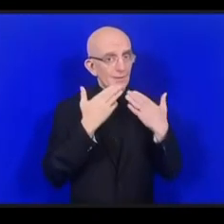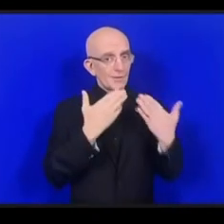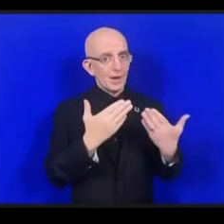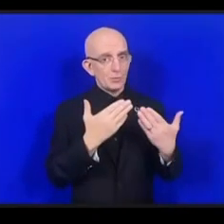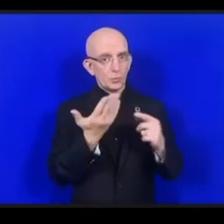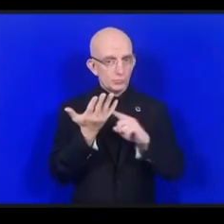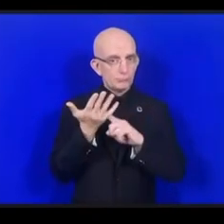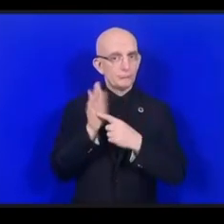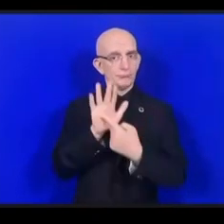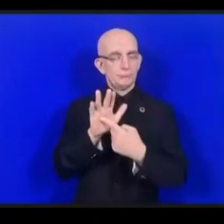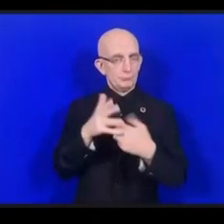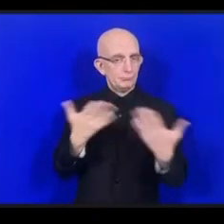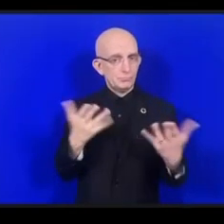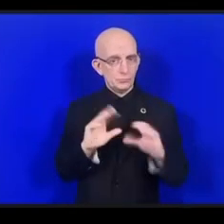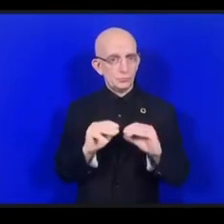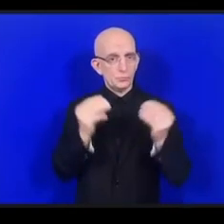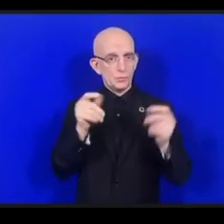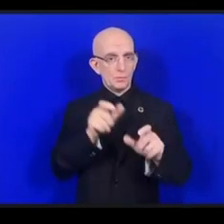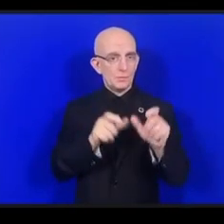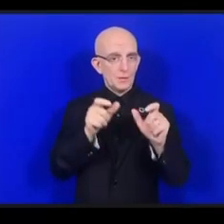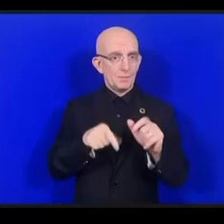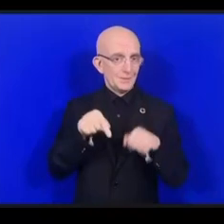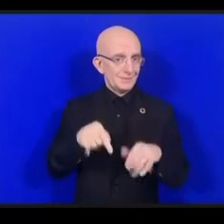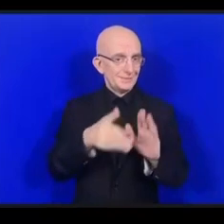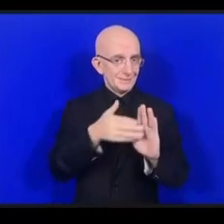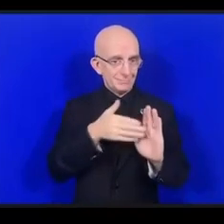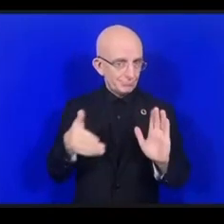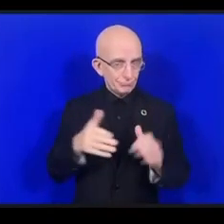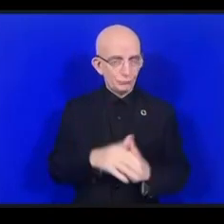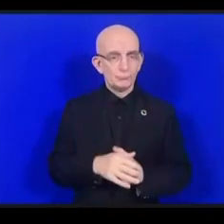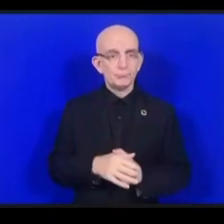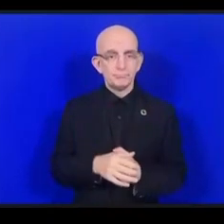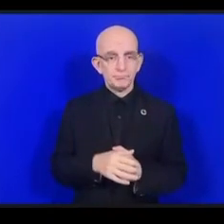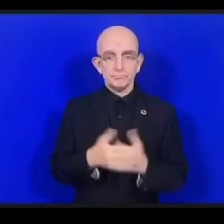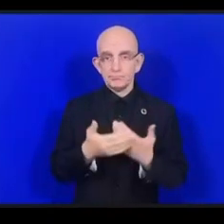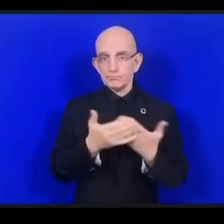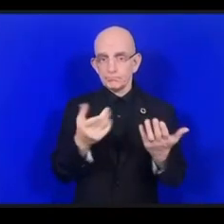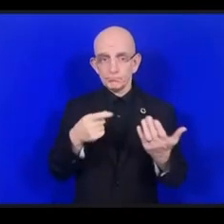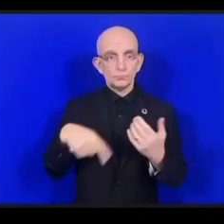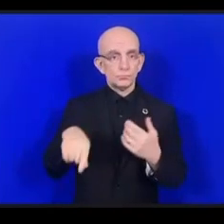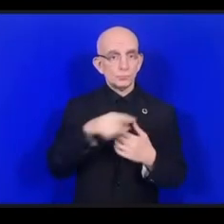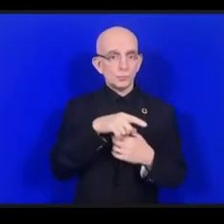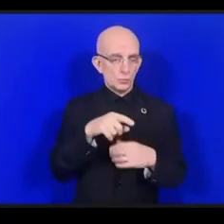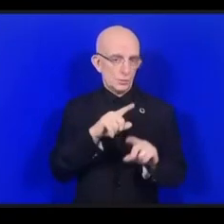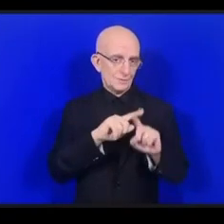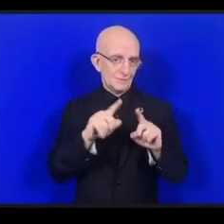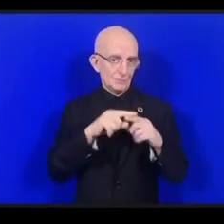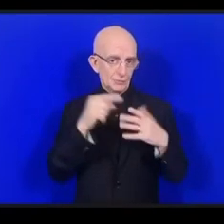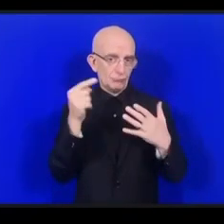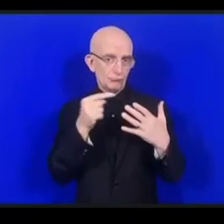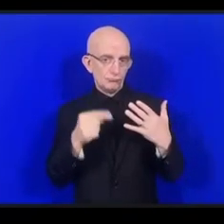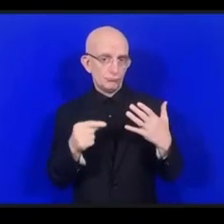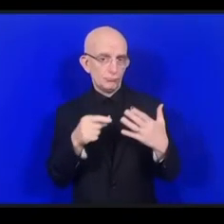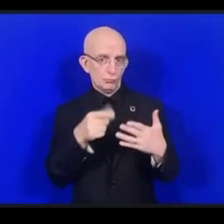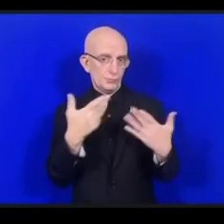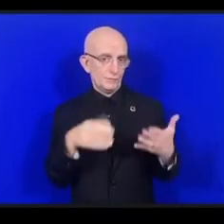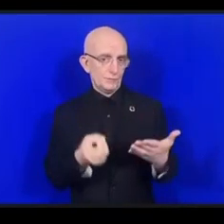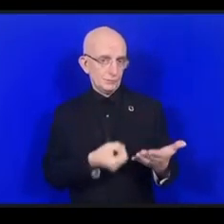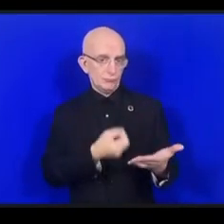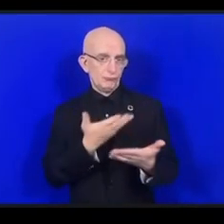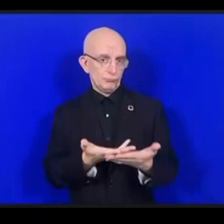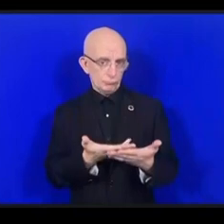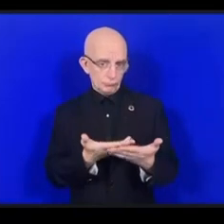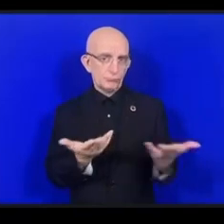la voz la portavoz de los jóvenes en este entorno han estado ha